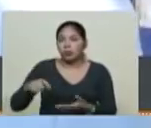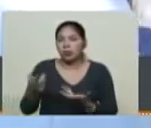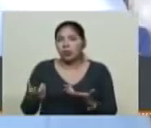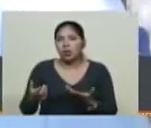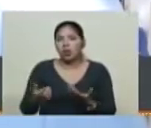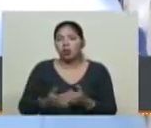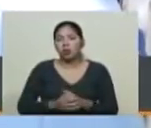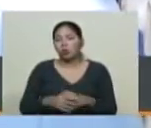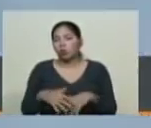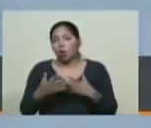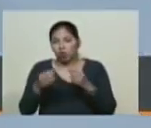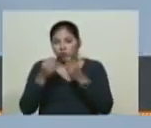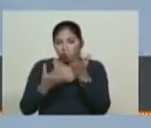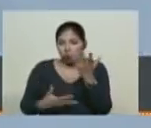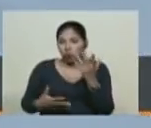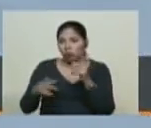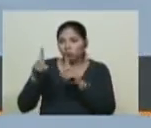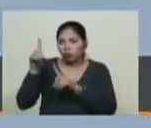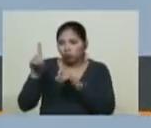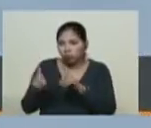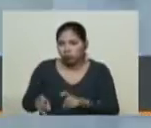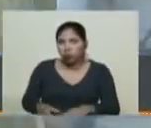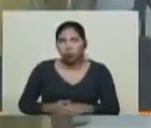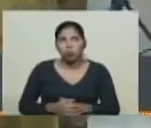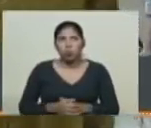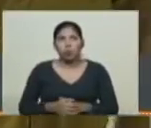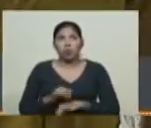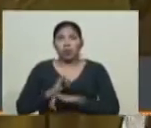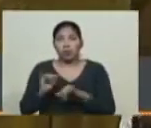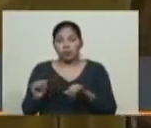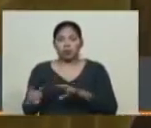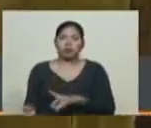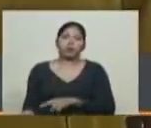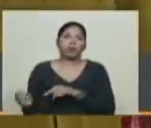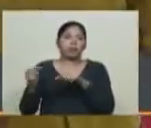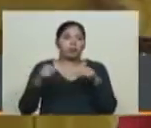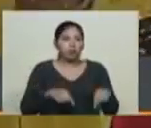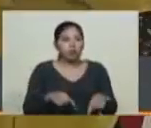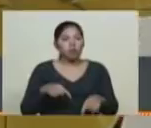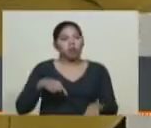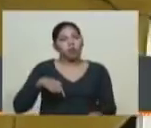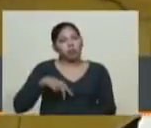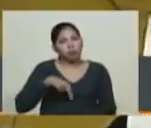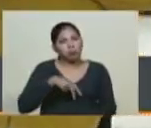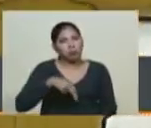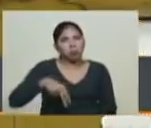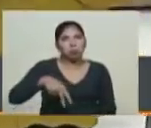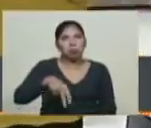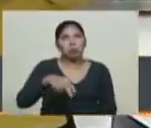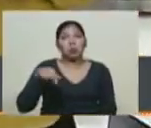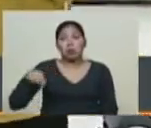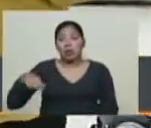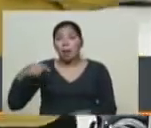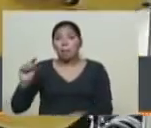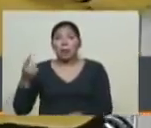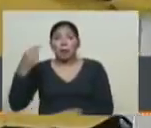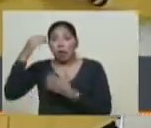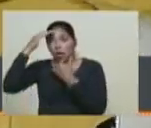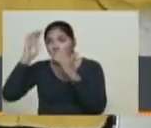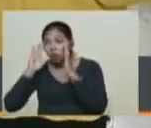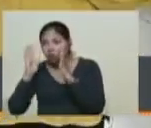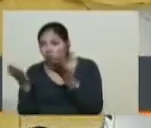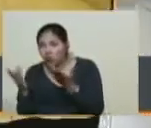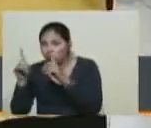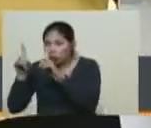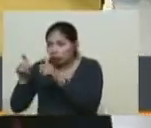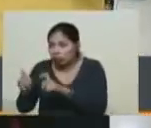sala de hospitalización. Bueno, ya salimos de esta área importante, ya que es la primera atención que se presta dentro